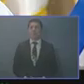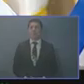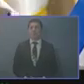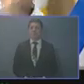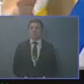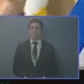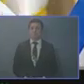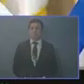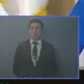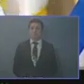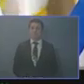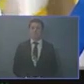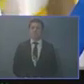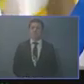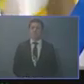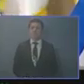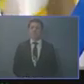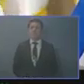Y esconde,